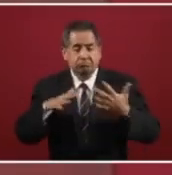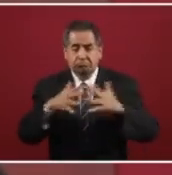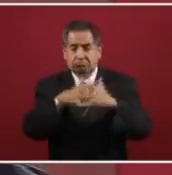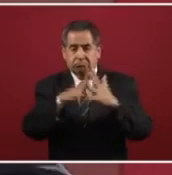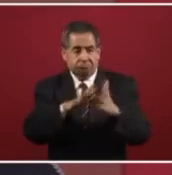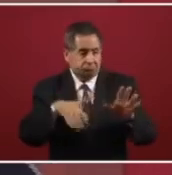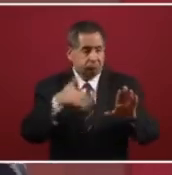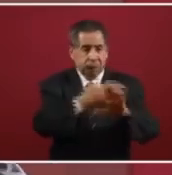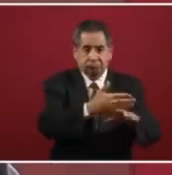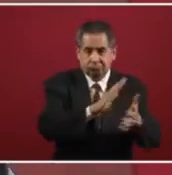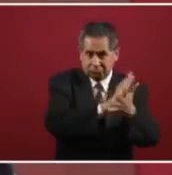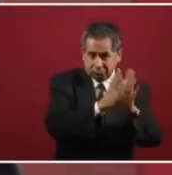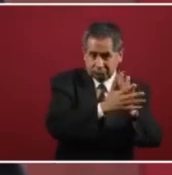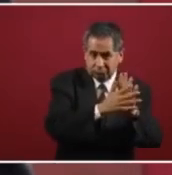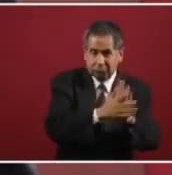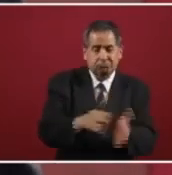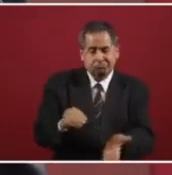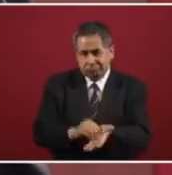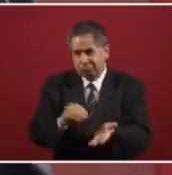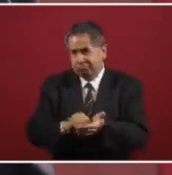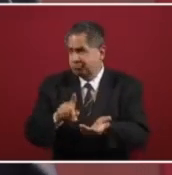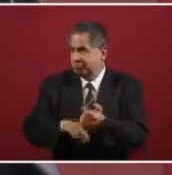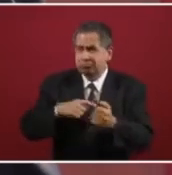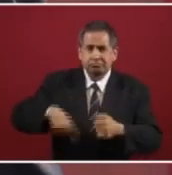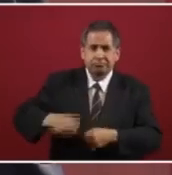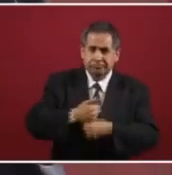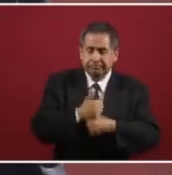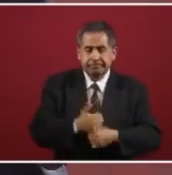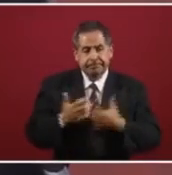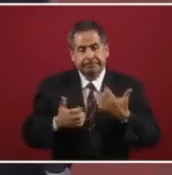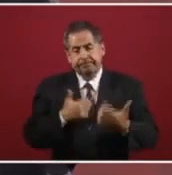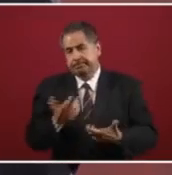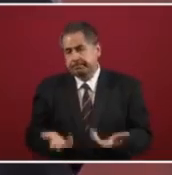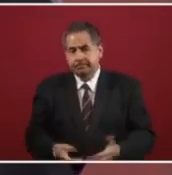que todavía se padece.